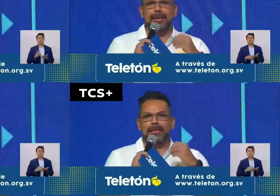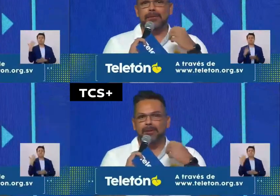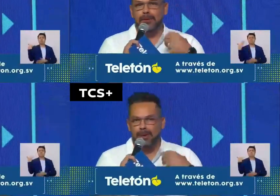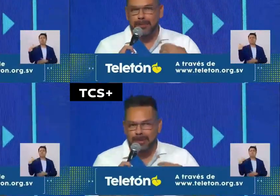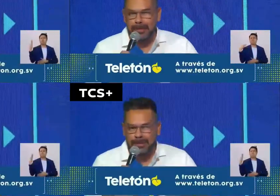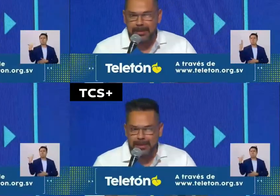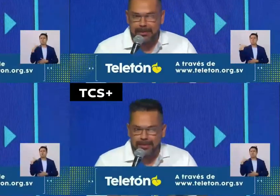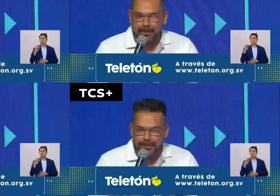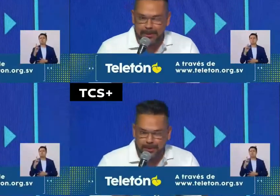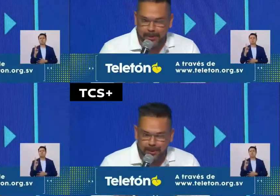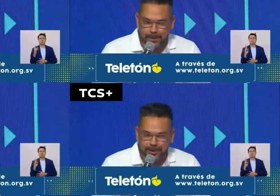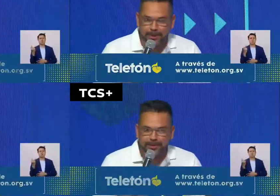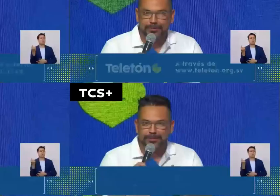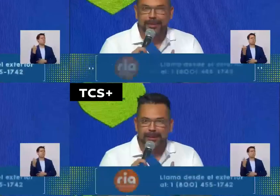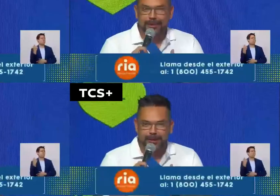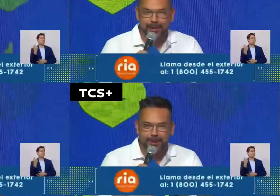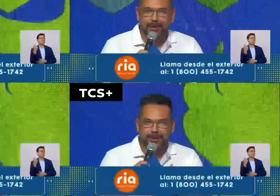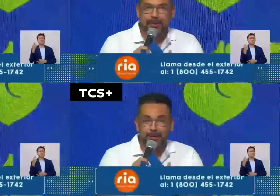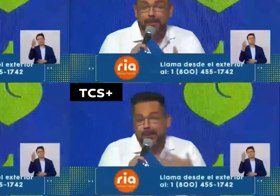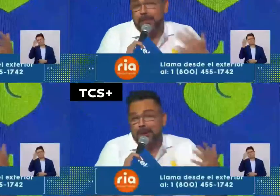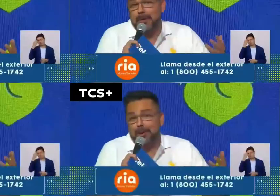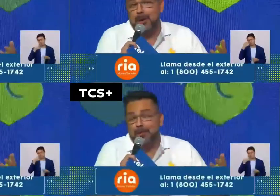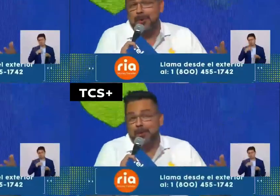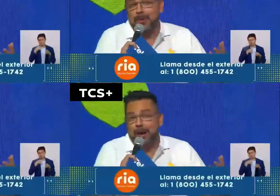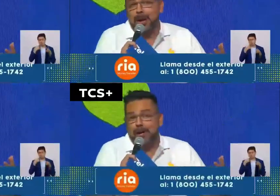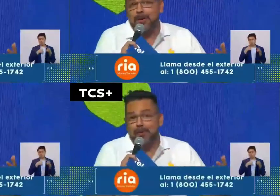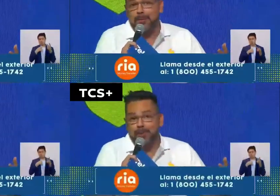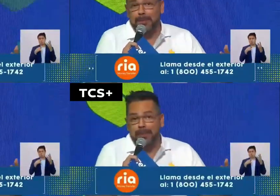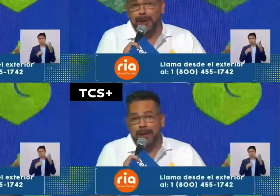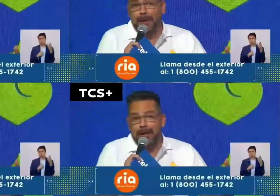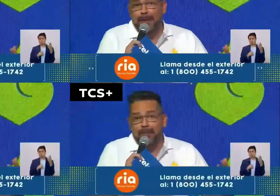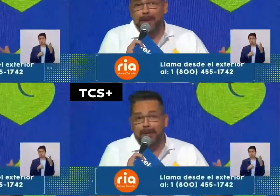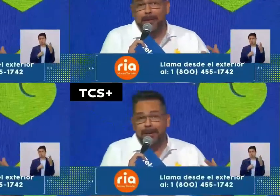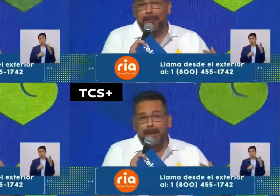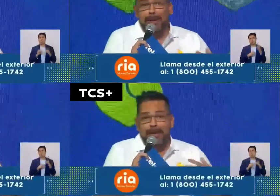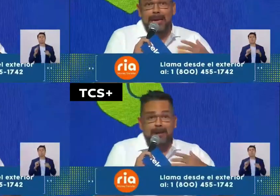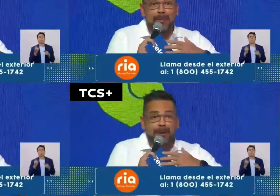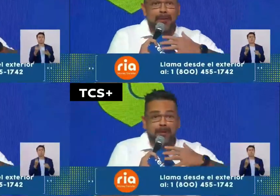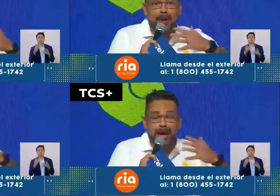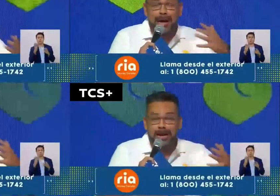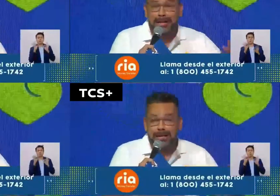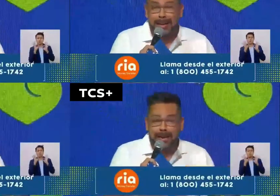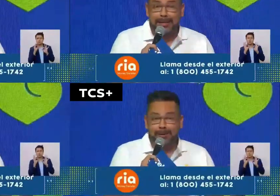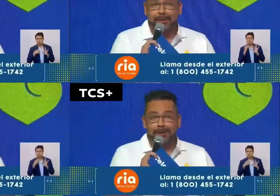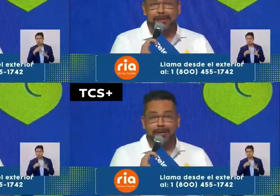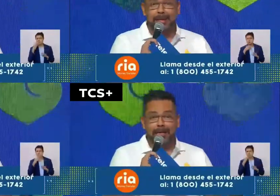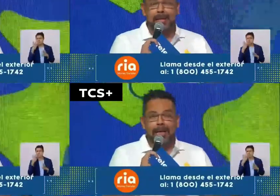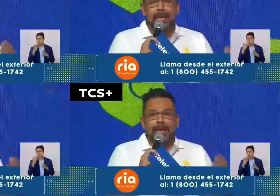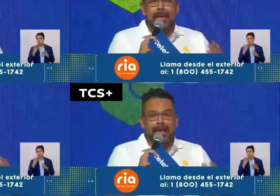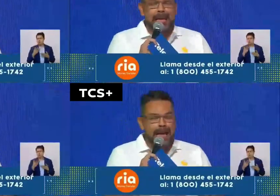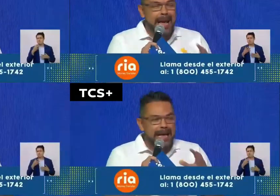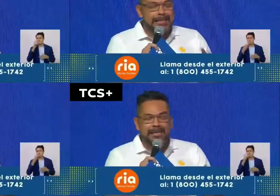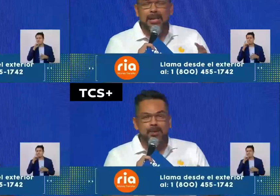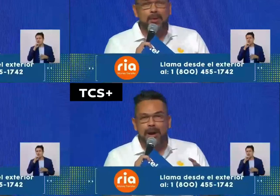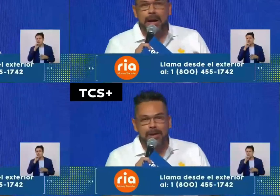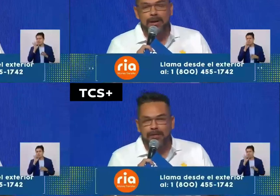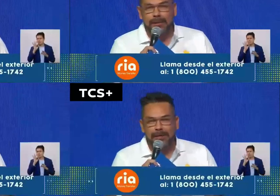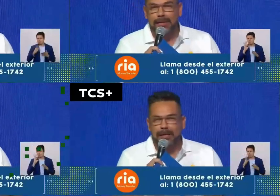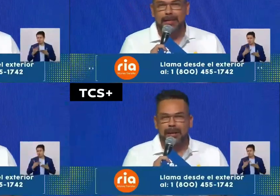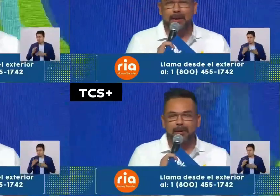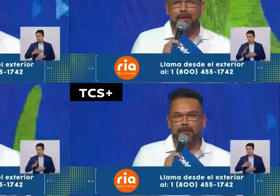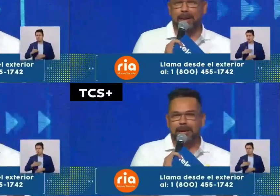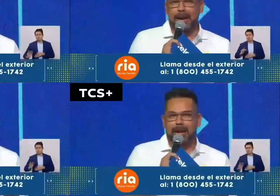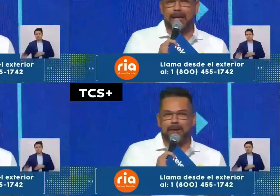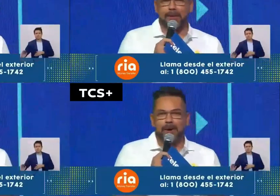etapa en la que solamente pienso en yo, primero quiero mejorar como papá, pero también quiero mejorar en la sociedad. Ha sido un